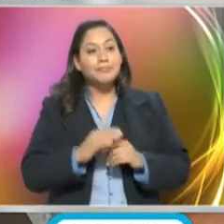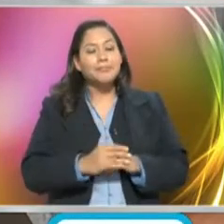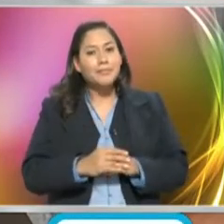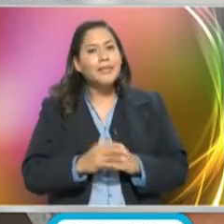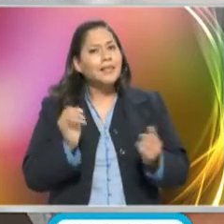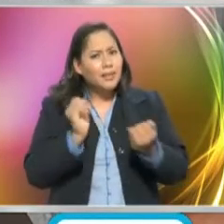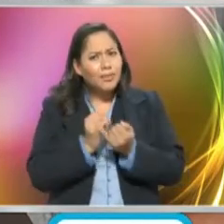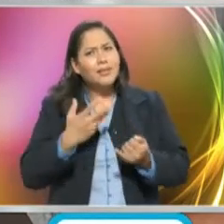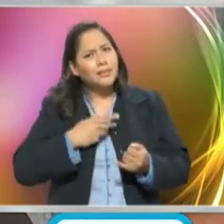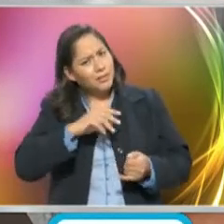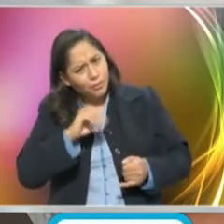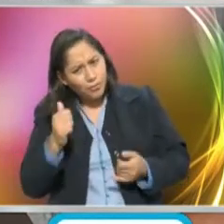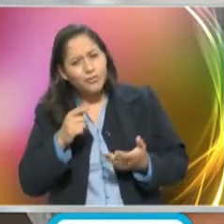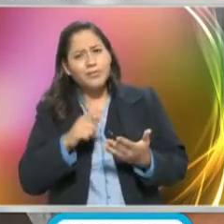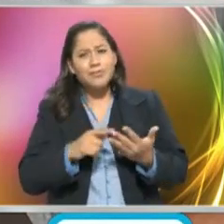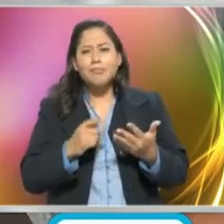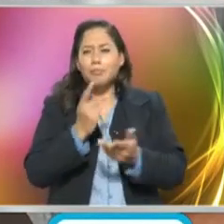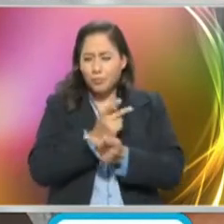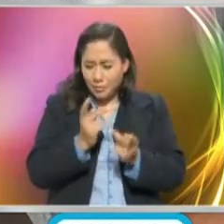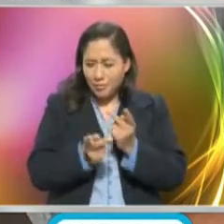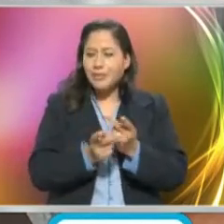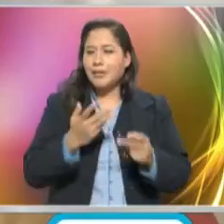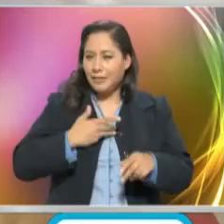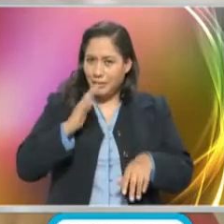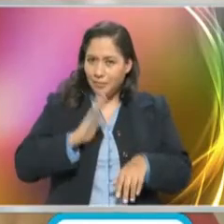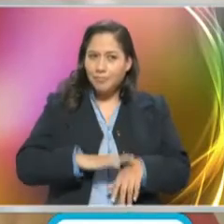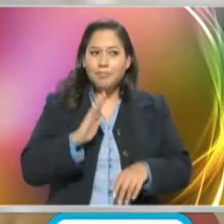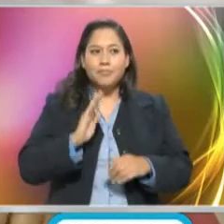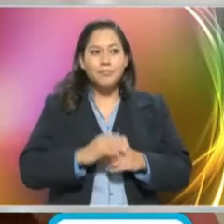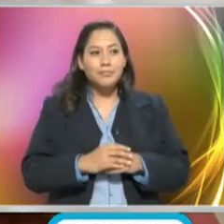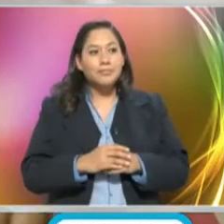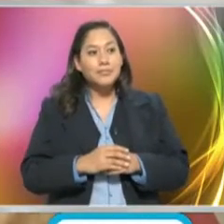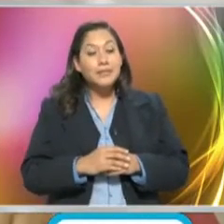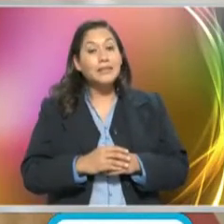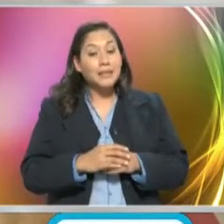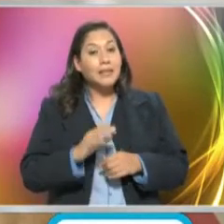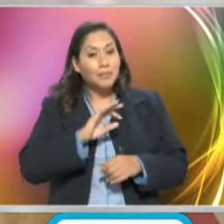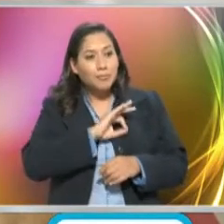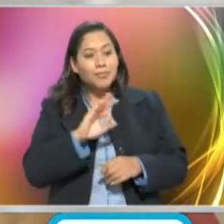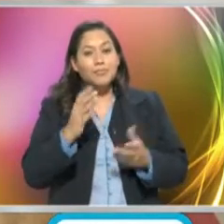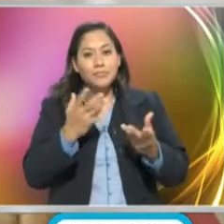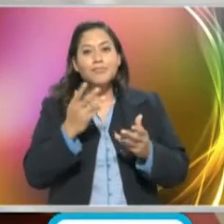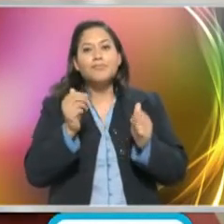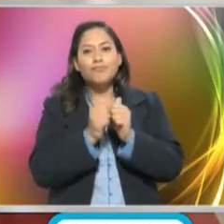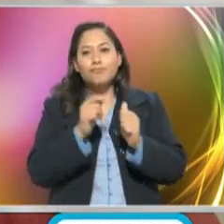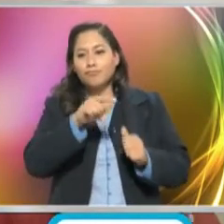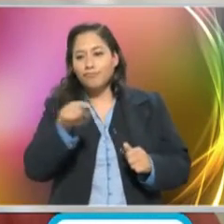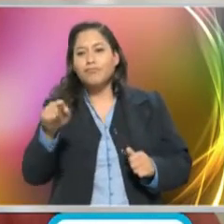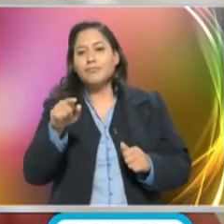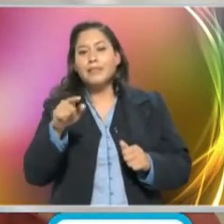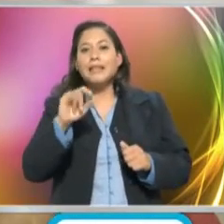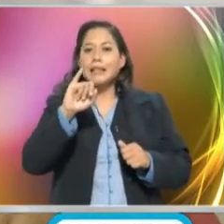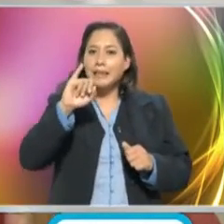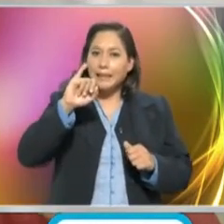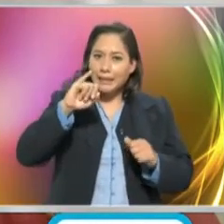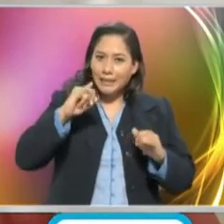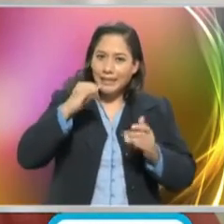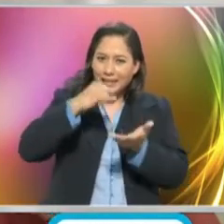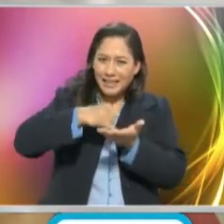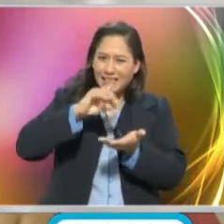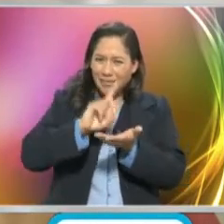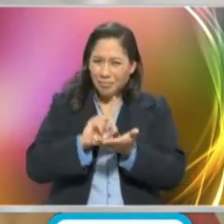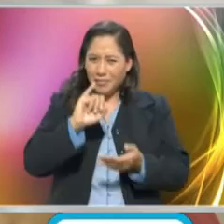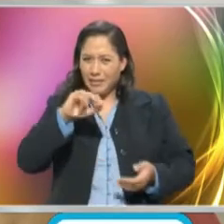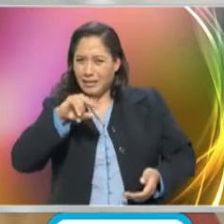bueno, tenemos varias ahí proyectos también que realizar con el Indepedi,